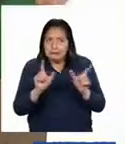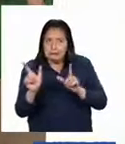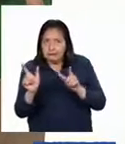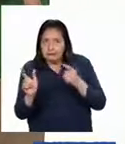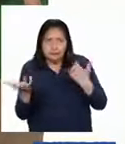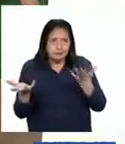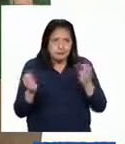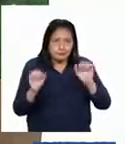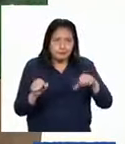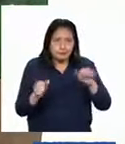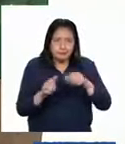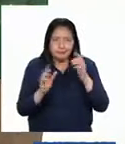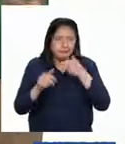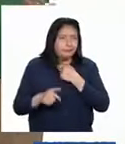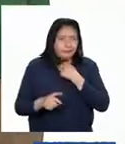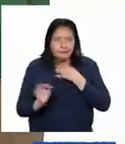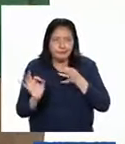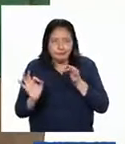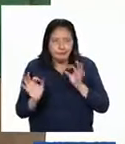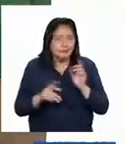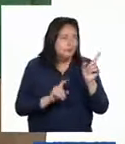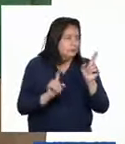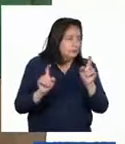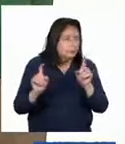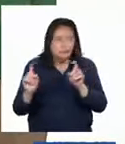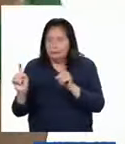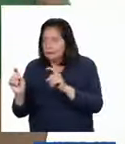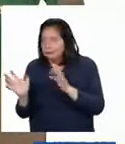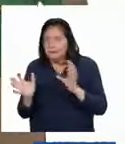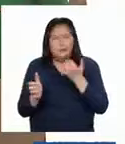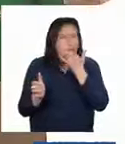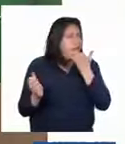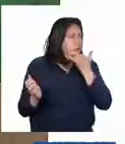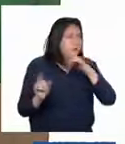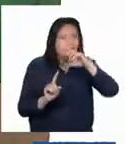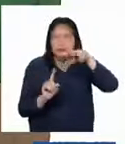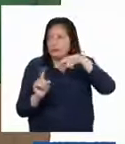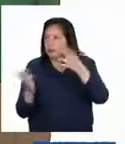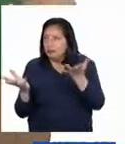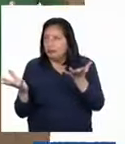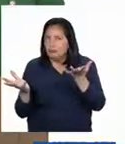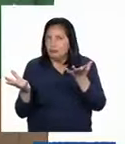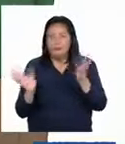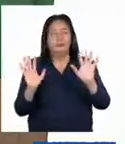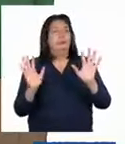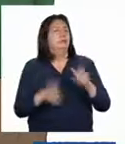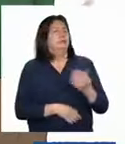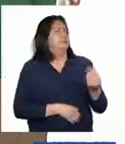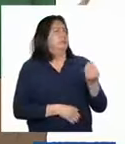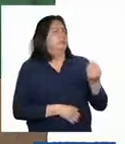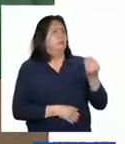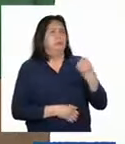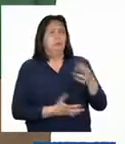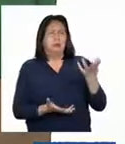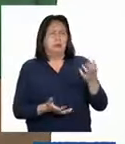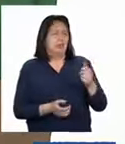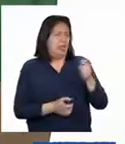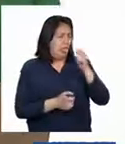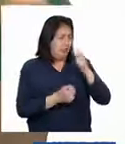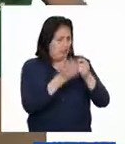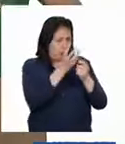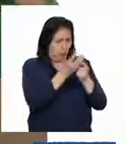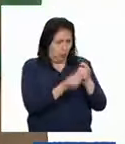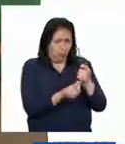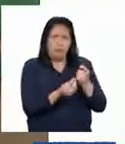listas y listos para ser muy curiosos y preguntarnos sobre todo lo que pasa a nuestro alrededor? ¿Por qué se derriten algunos